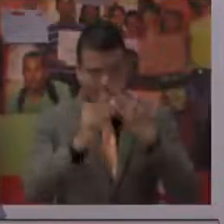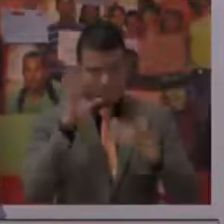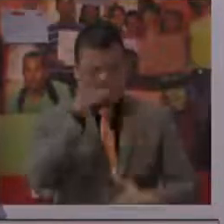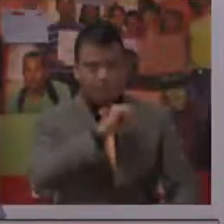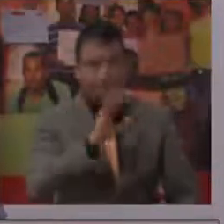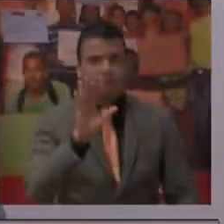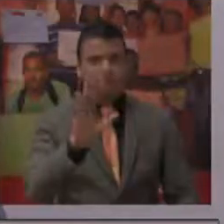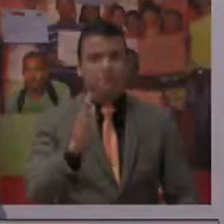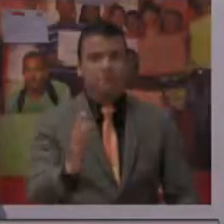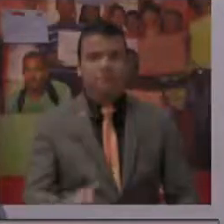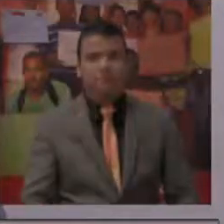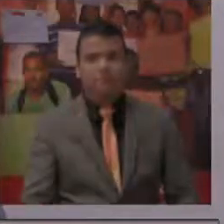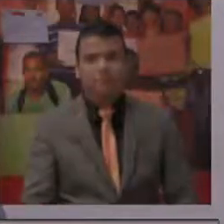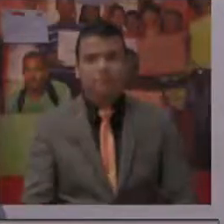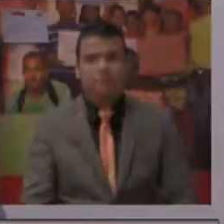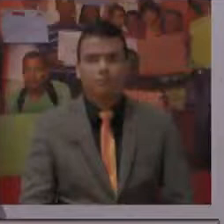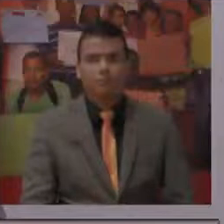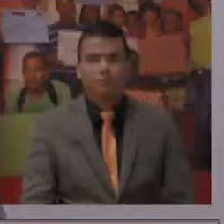sobre